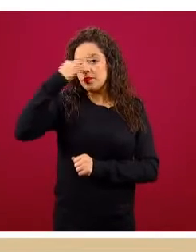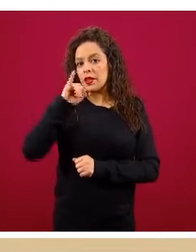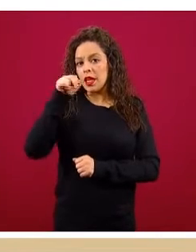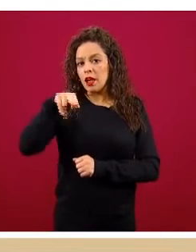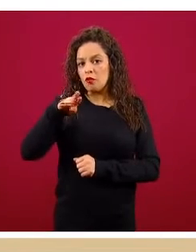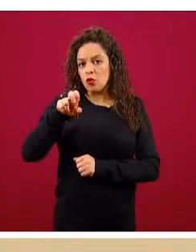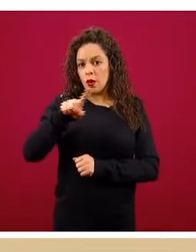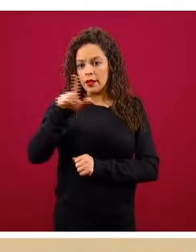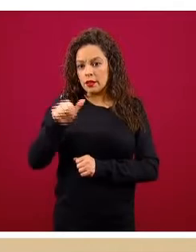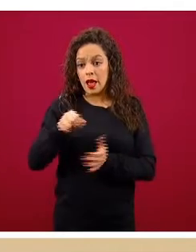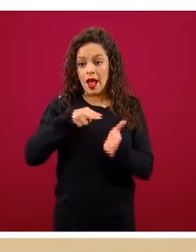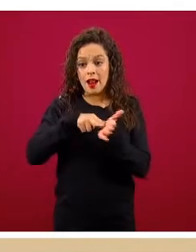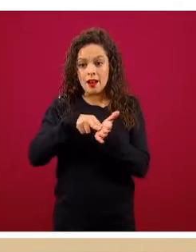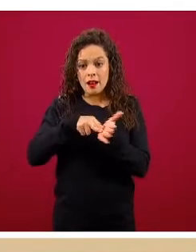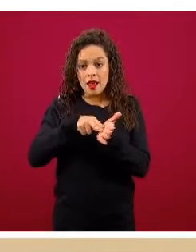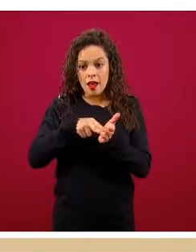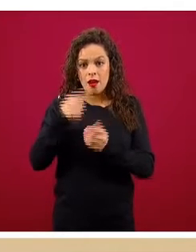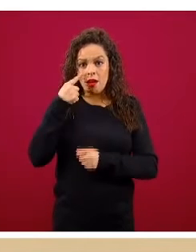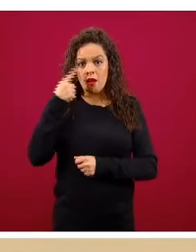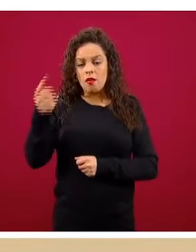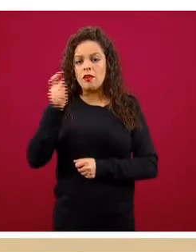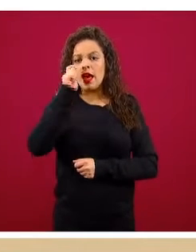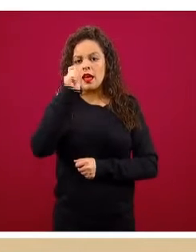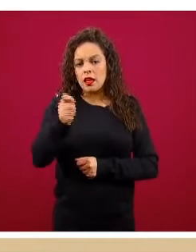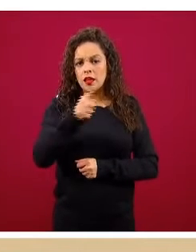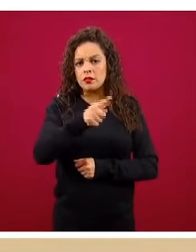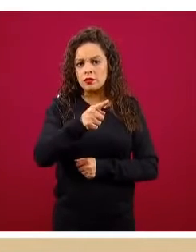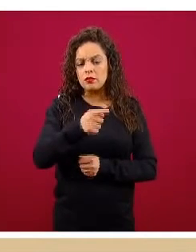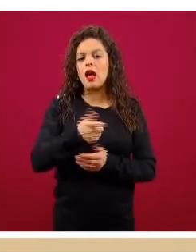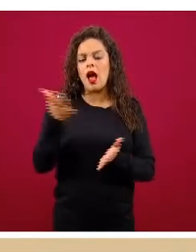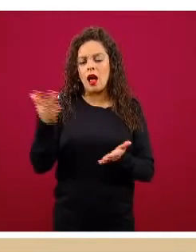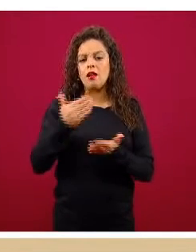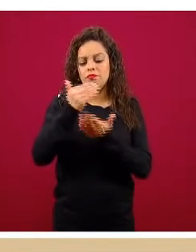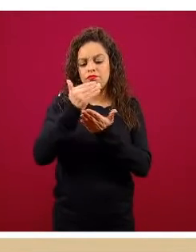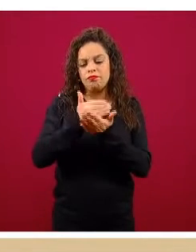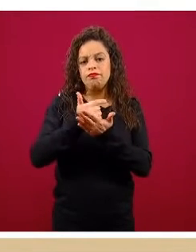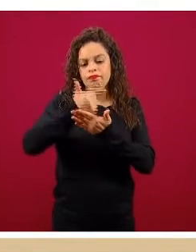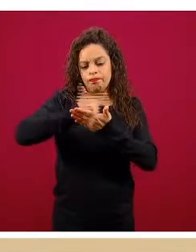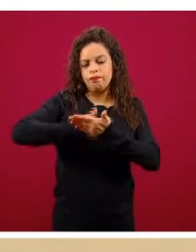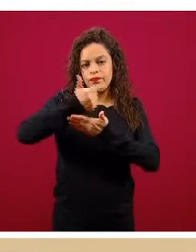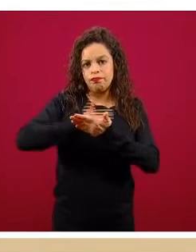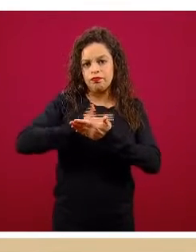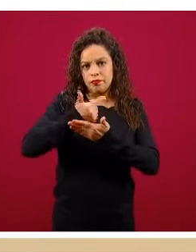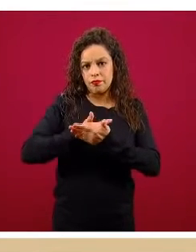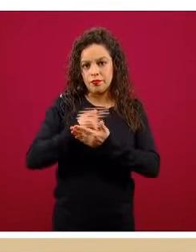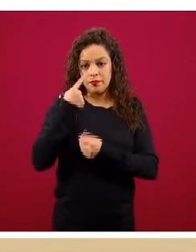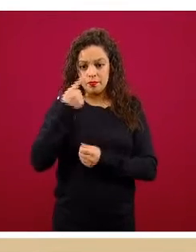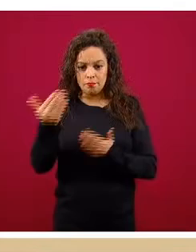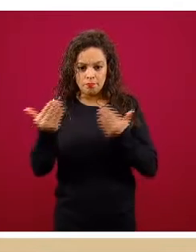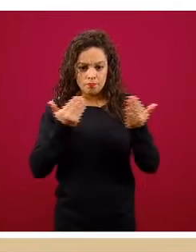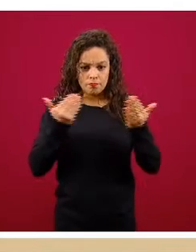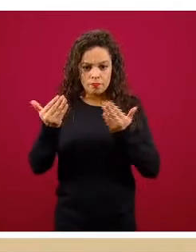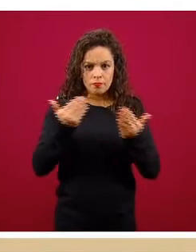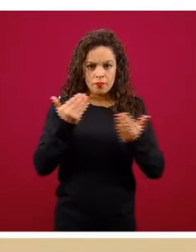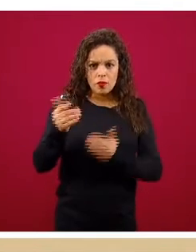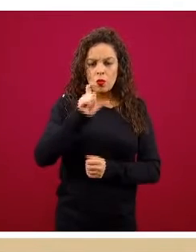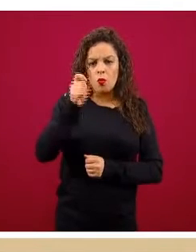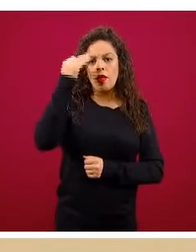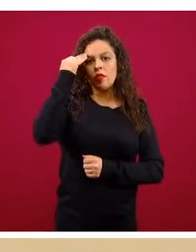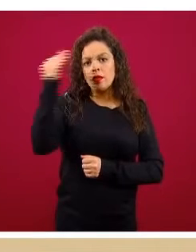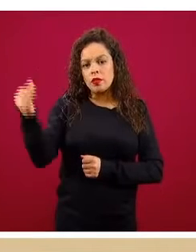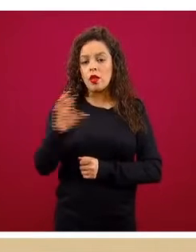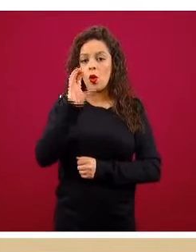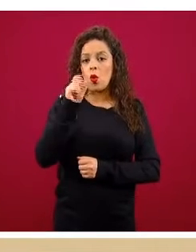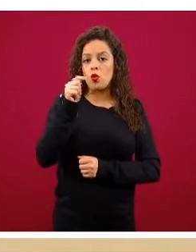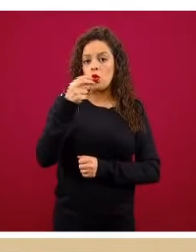modelación matemática, estadística concretamente, para ver esta temporalidad donde la influenza se presenta siempre en el otoño e